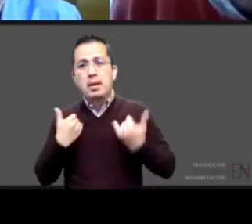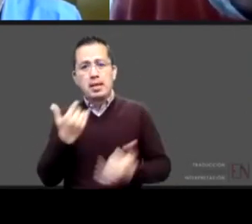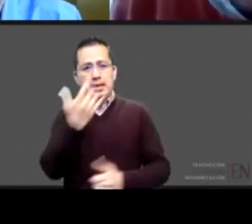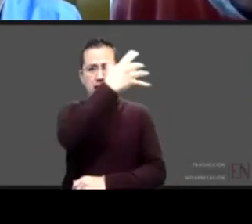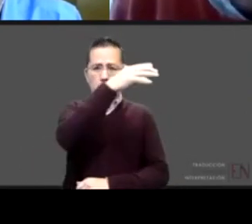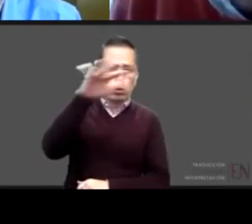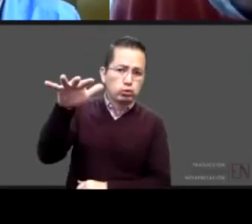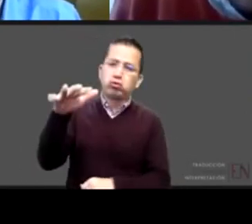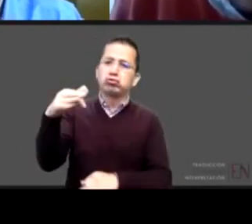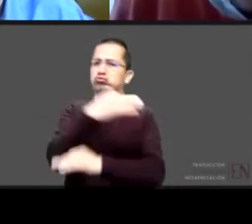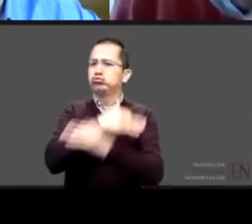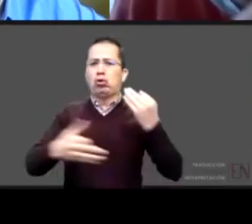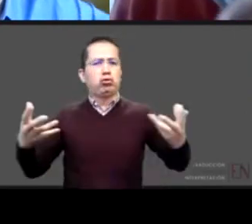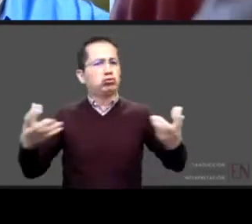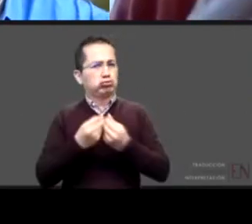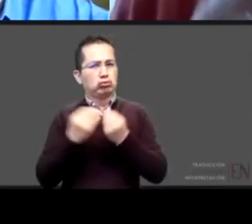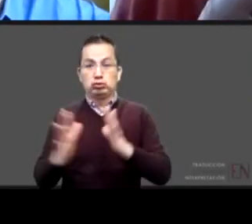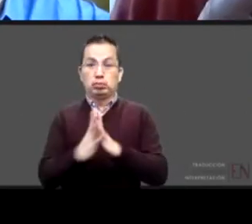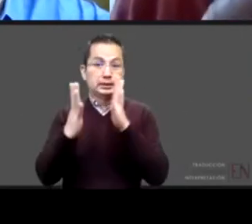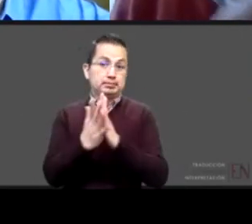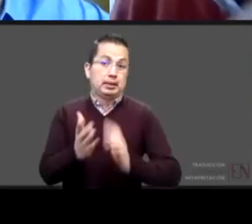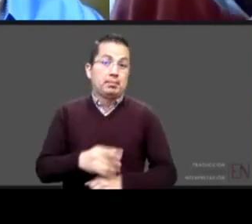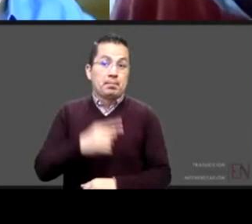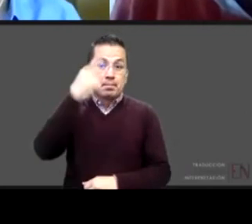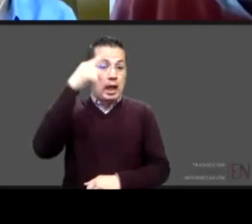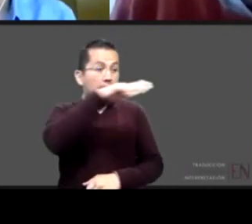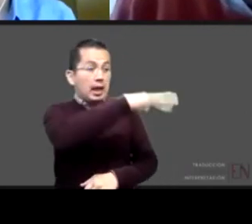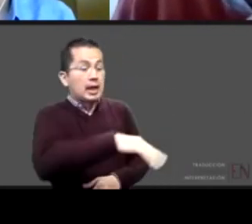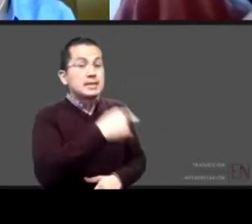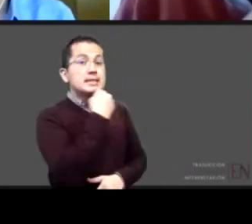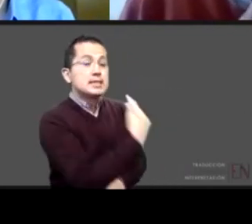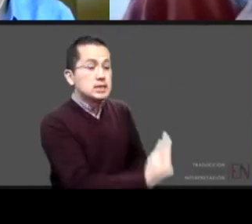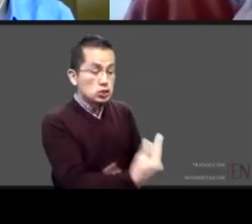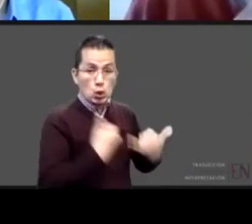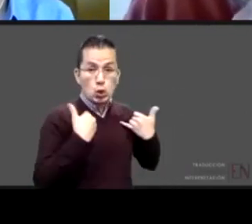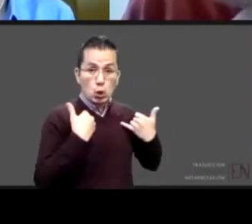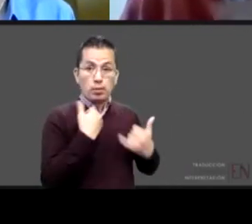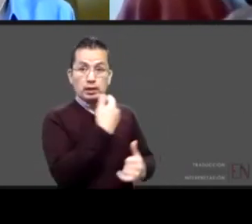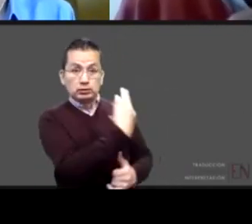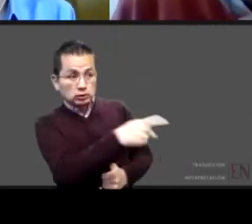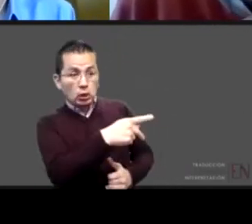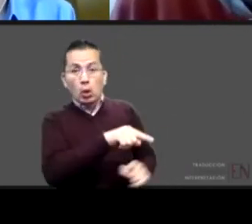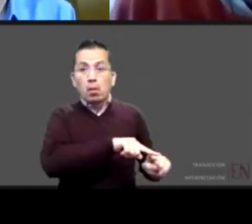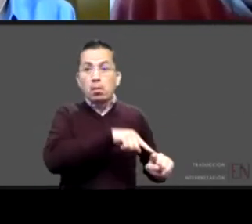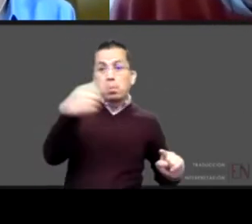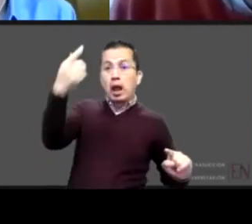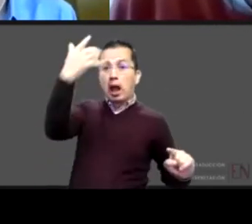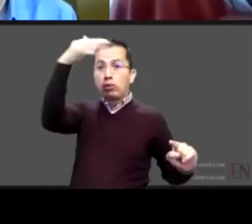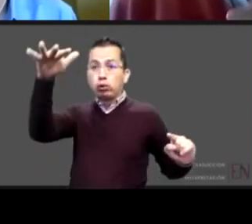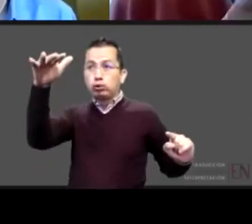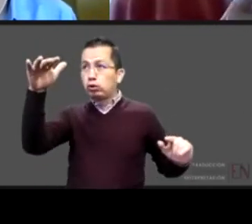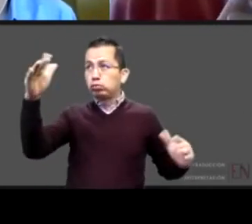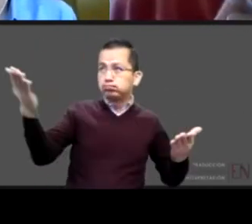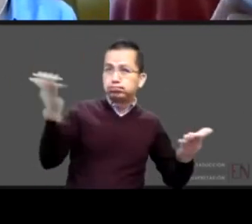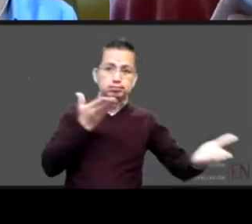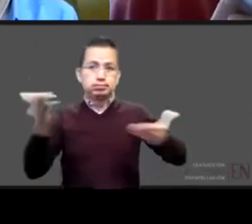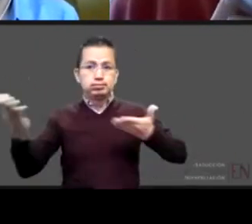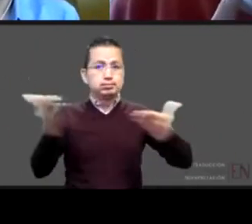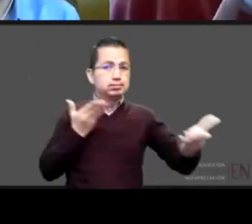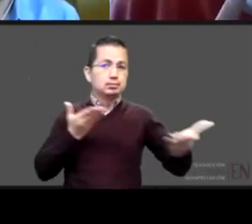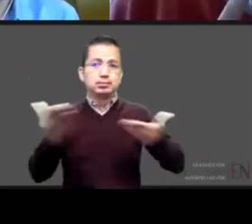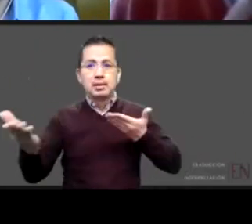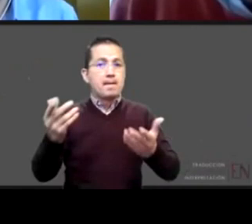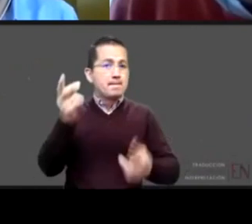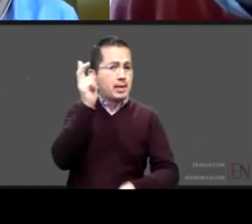de diálogo intergeneracional. ¿A qué deberíamos apuntar? Y con esto voy cerrando. Justamente a